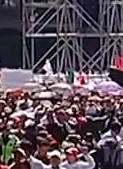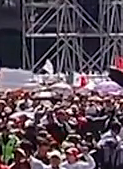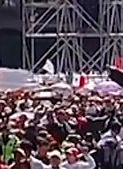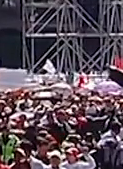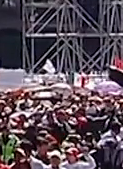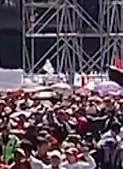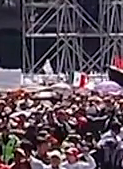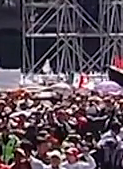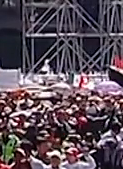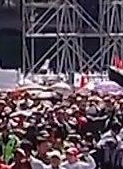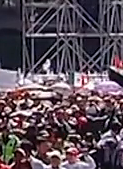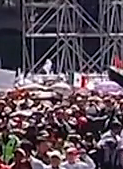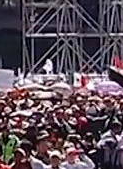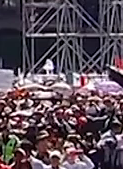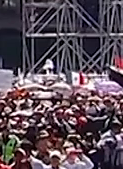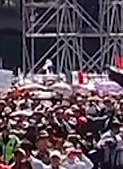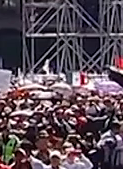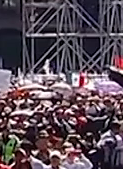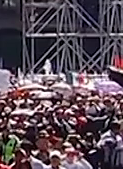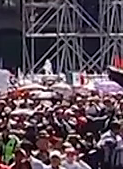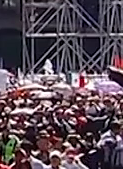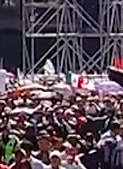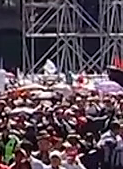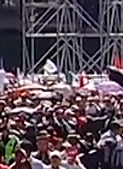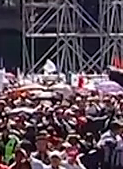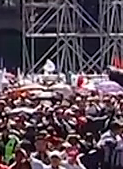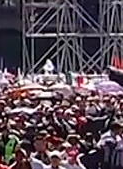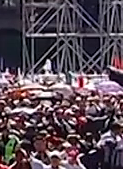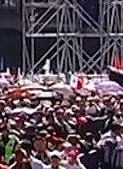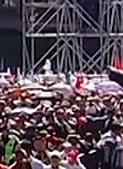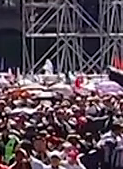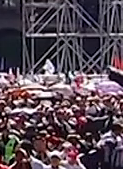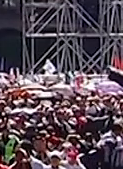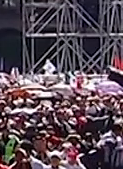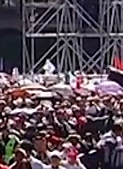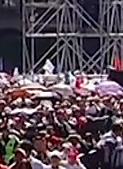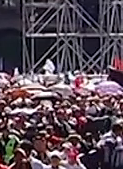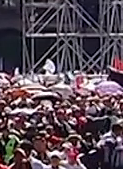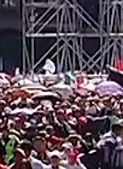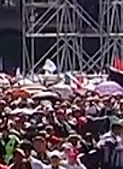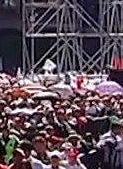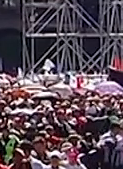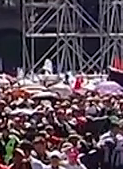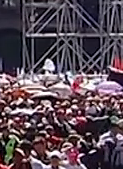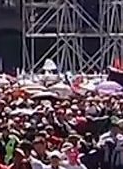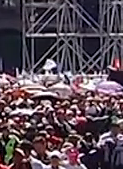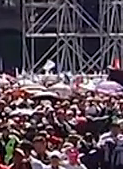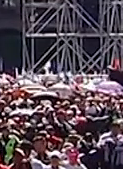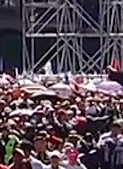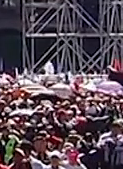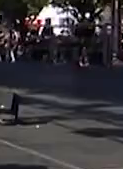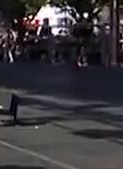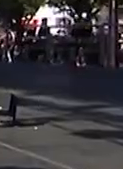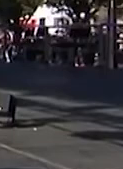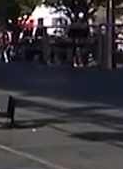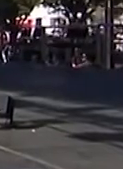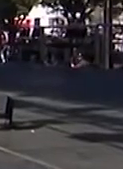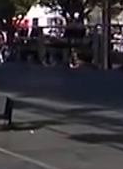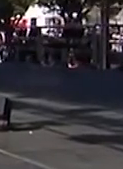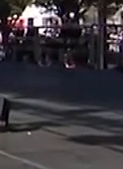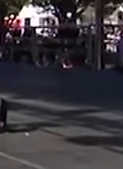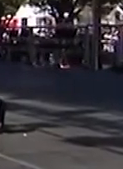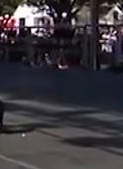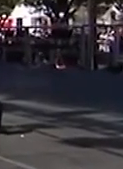gracias al esquema de compras consolidadas de bienes y servicios, su administración ha logrado ahorros por 200,000 millones de pesos. Además,